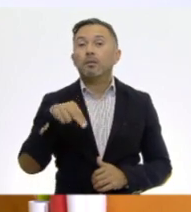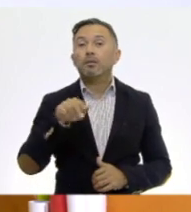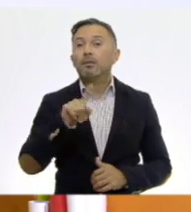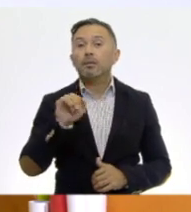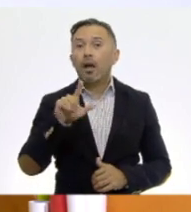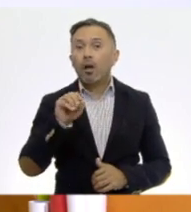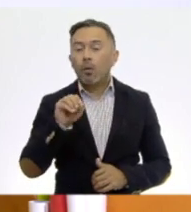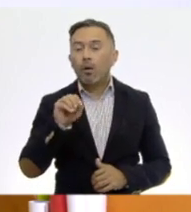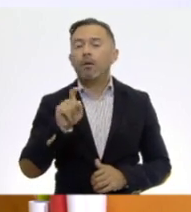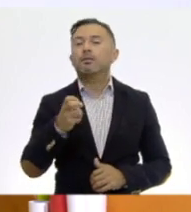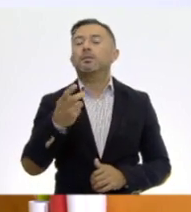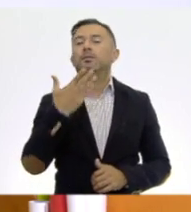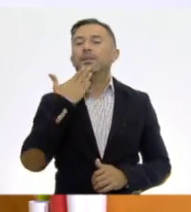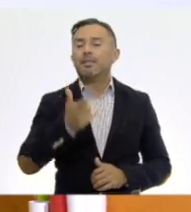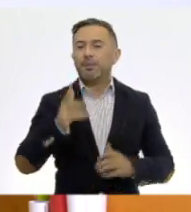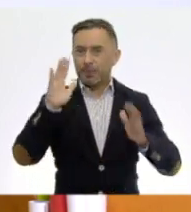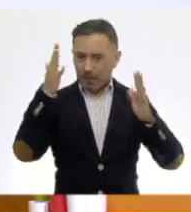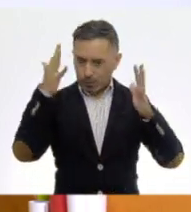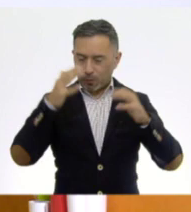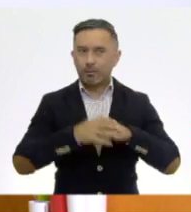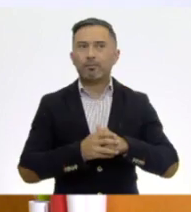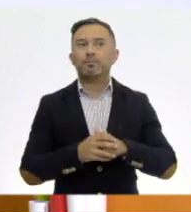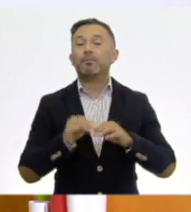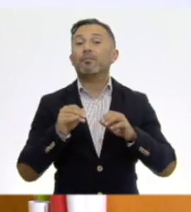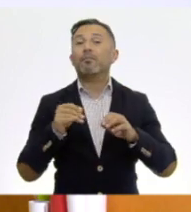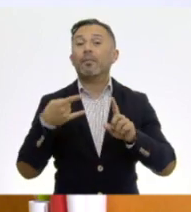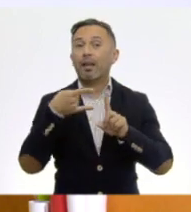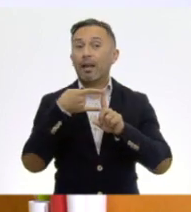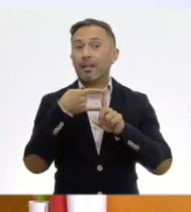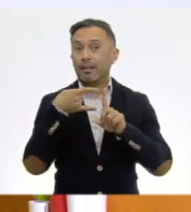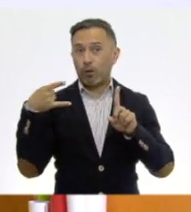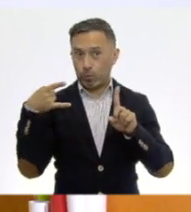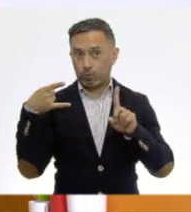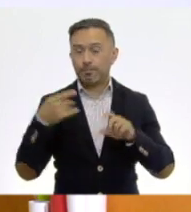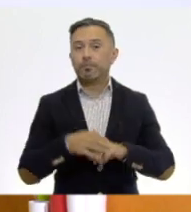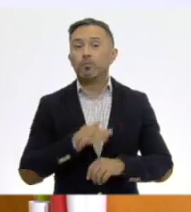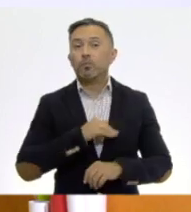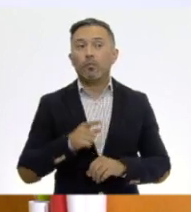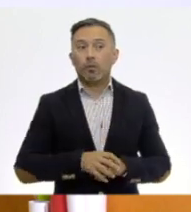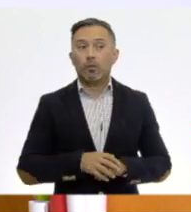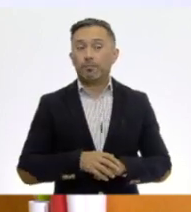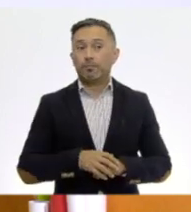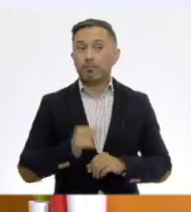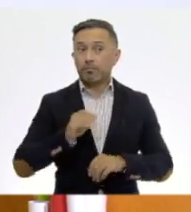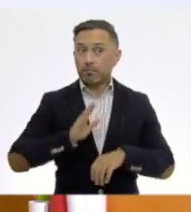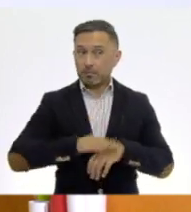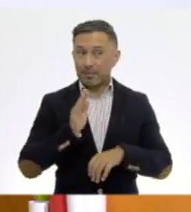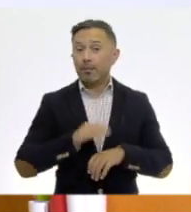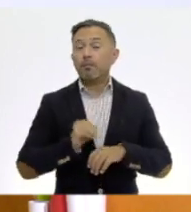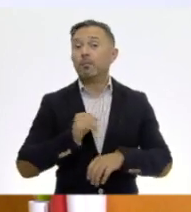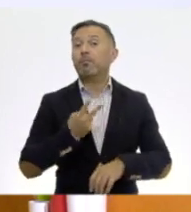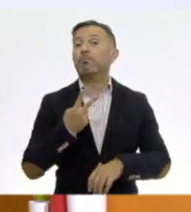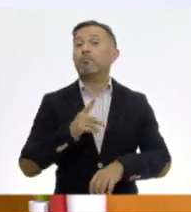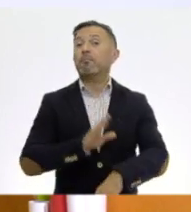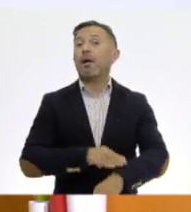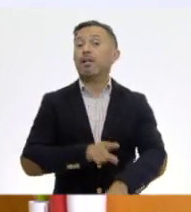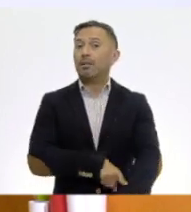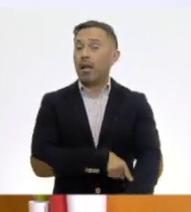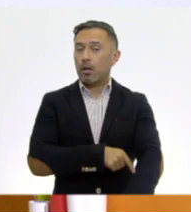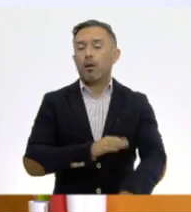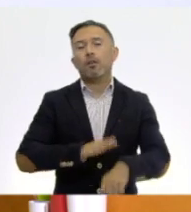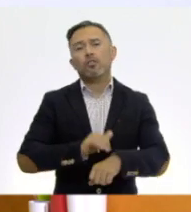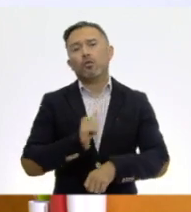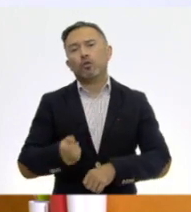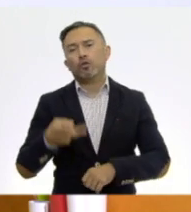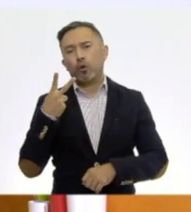Gonzalo, bravo. Rectángulo. Muy bien. Y el rectángulo tiene entonces dos aristas de longitud más larga y dos aristas de